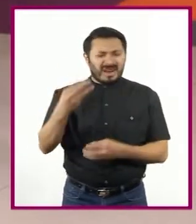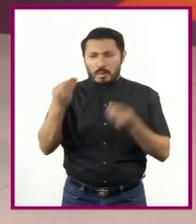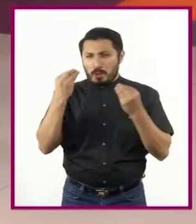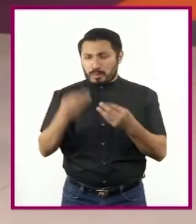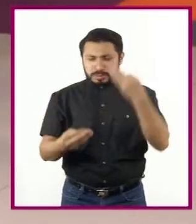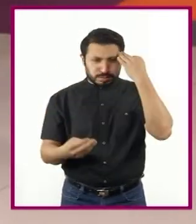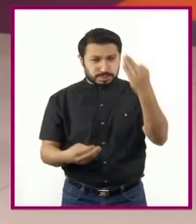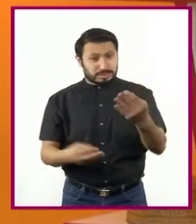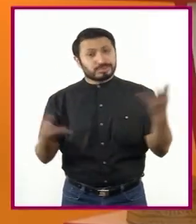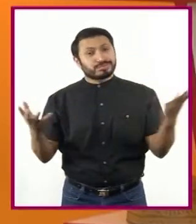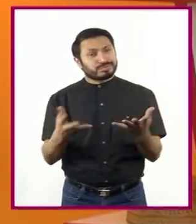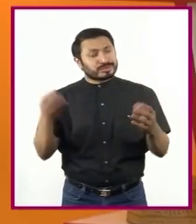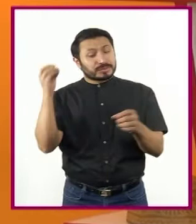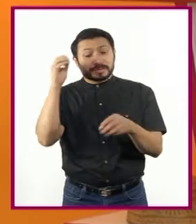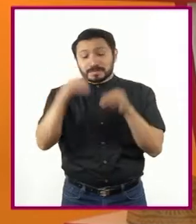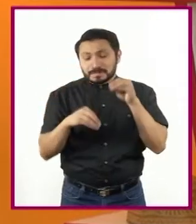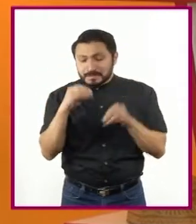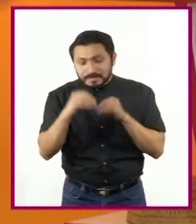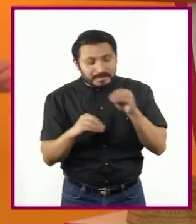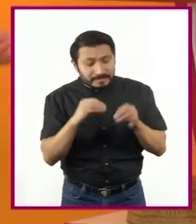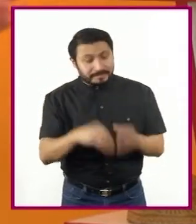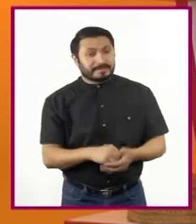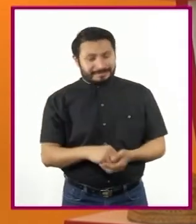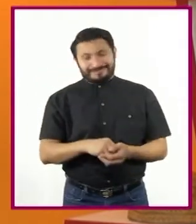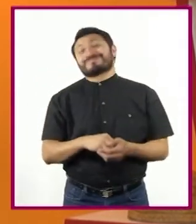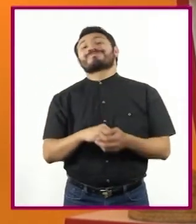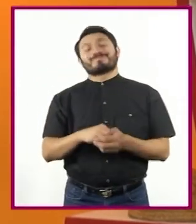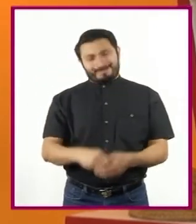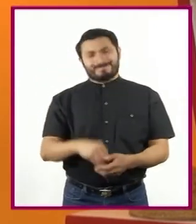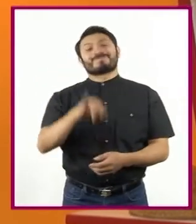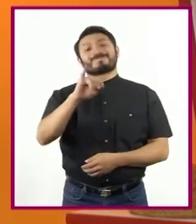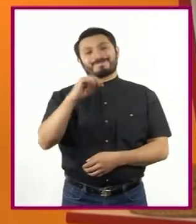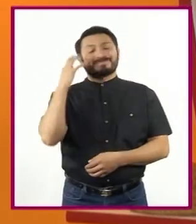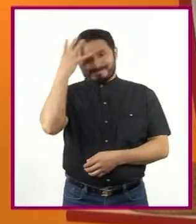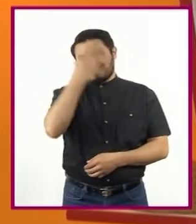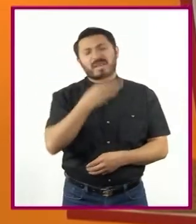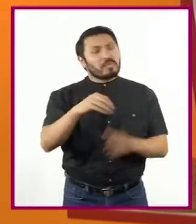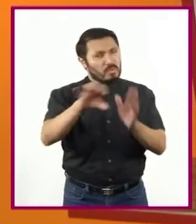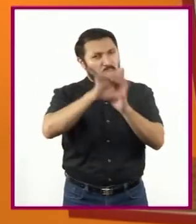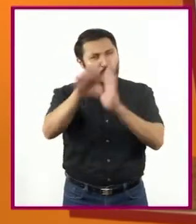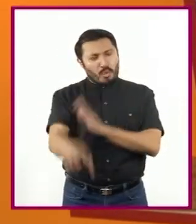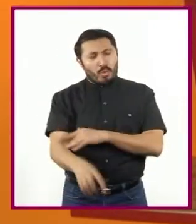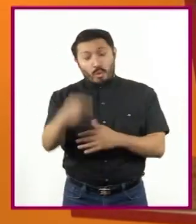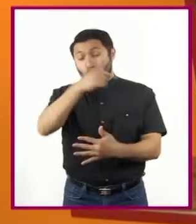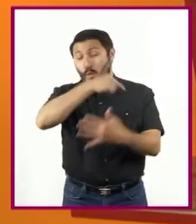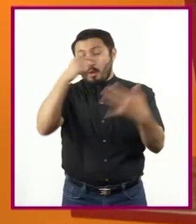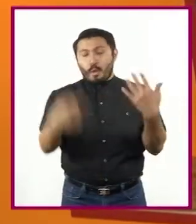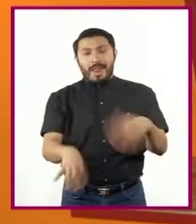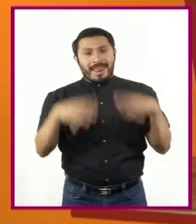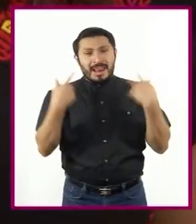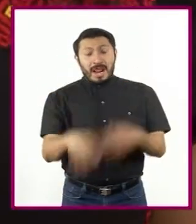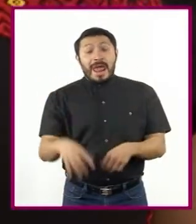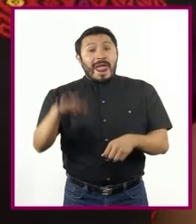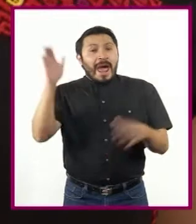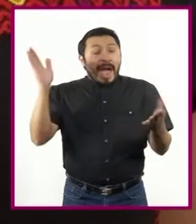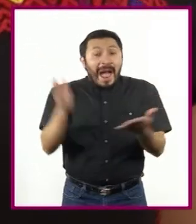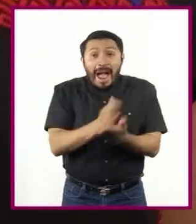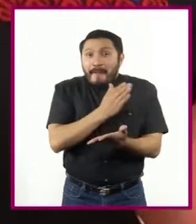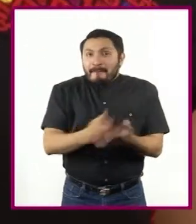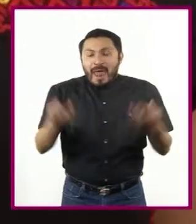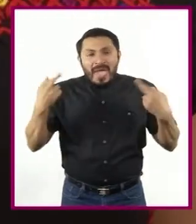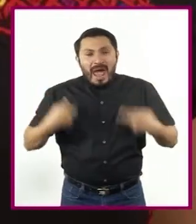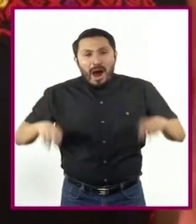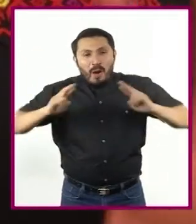para realizarlas. Son hermosos todos estos ejemplos y ni hablar de la vestimenta, pues